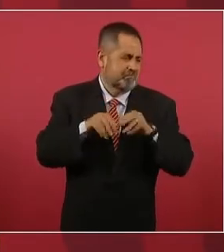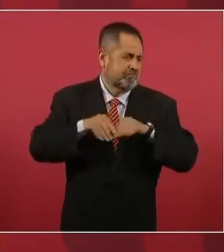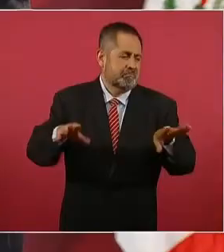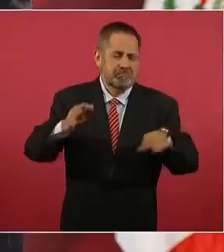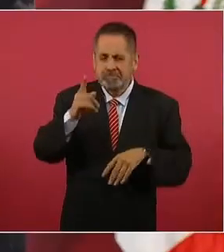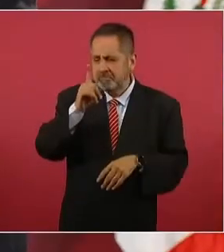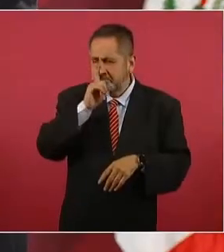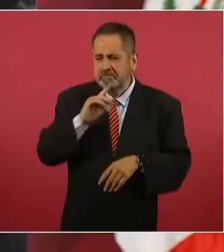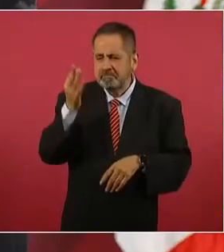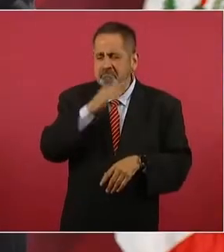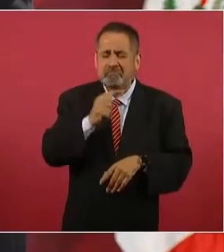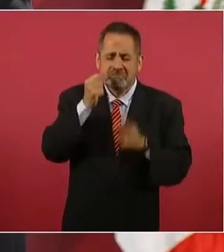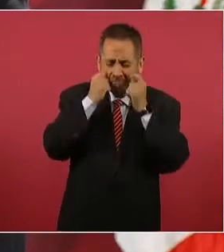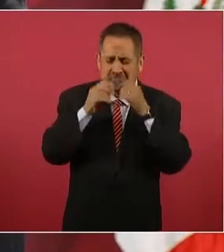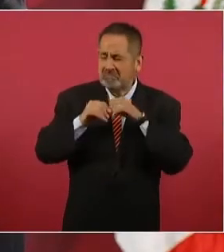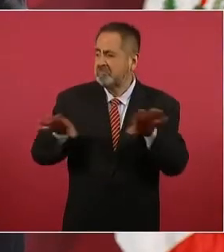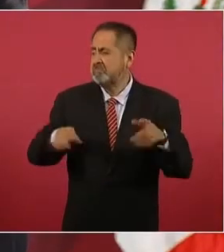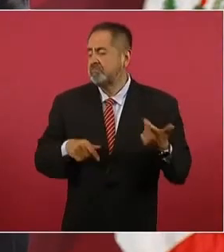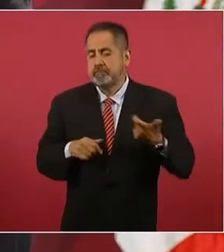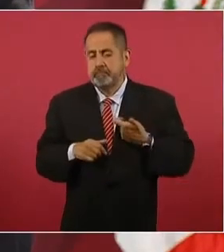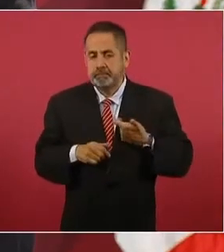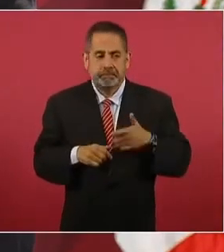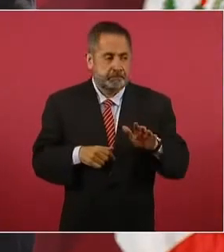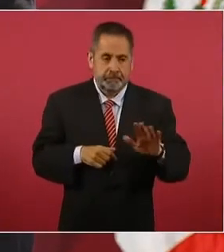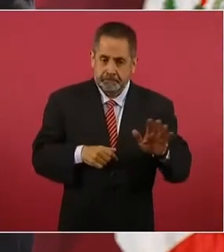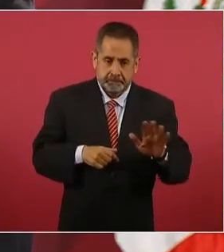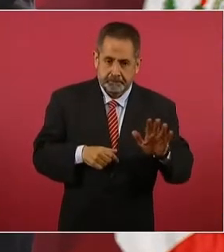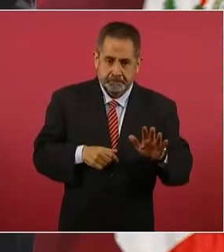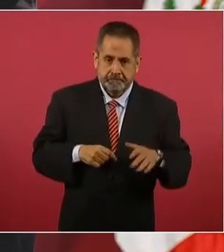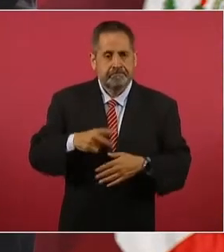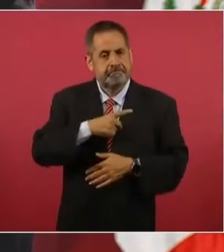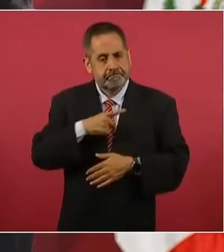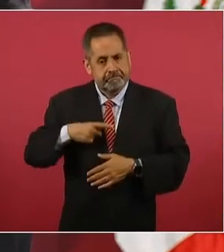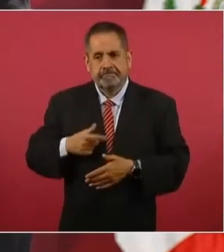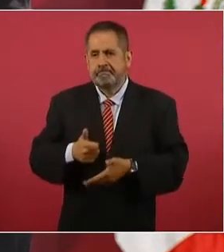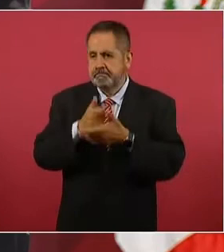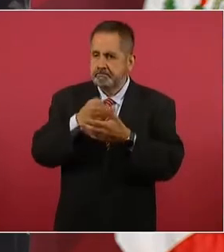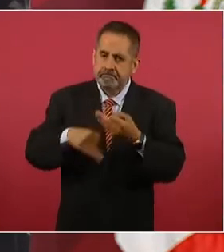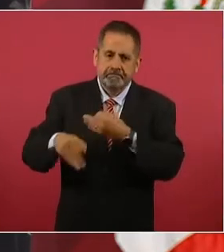Entonces, todos tenemos que ayudar